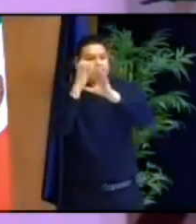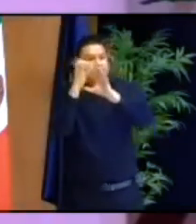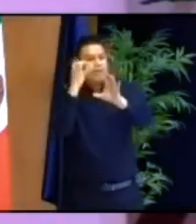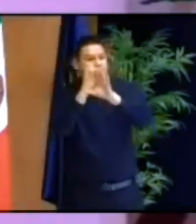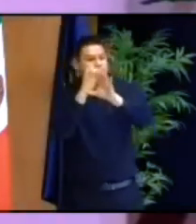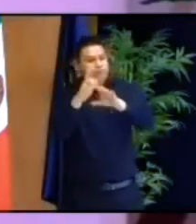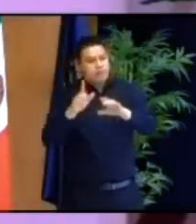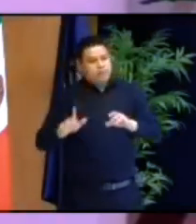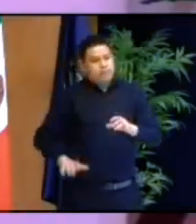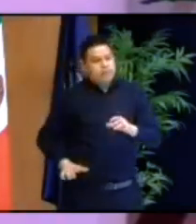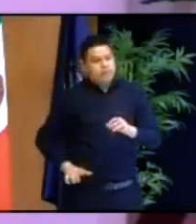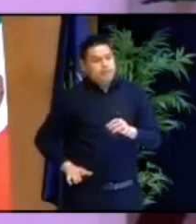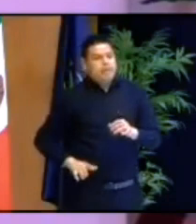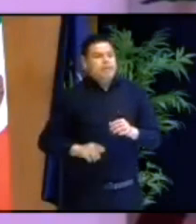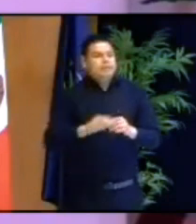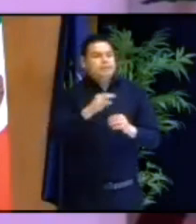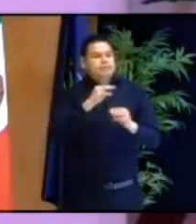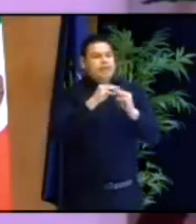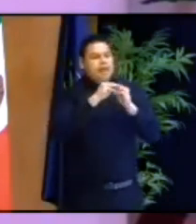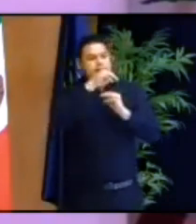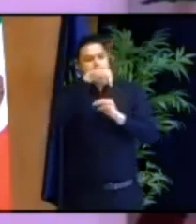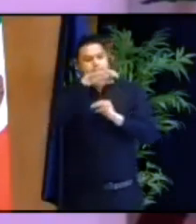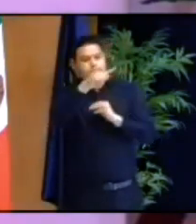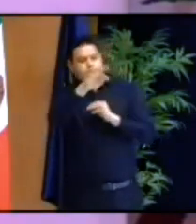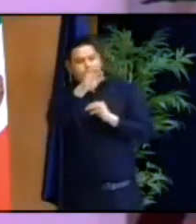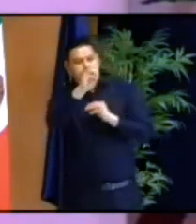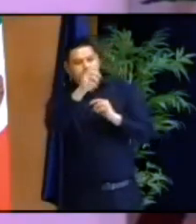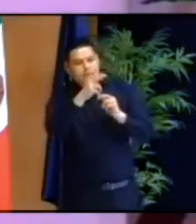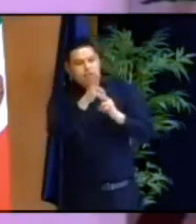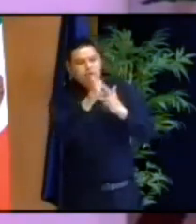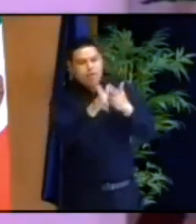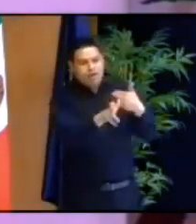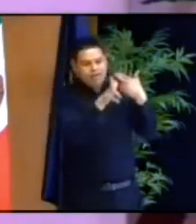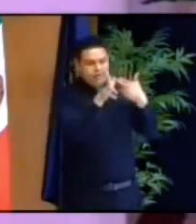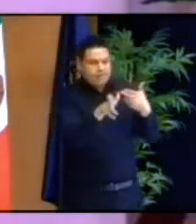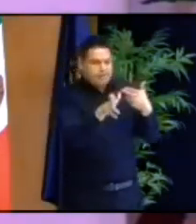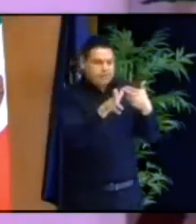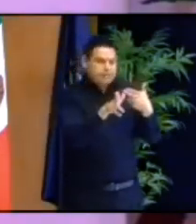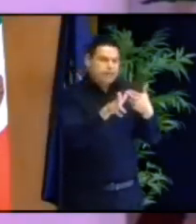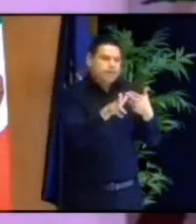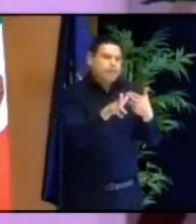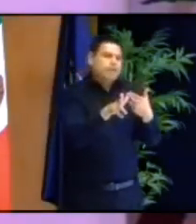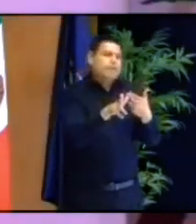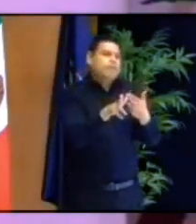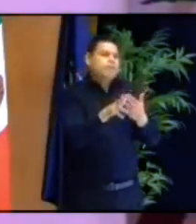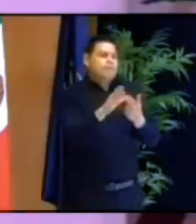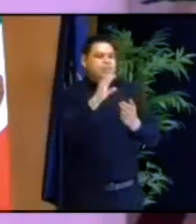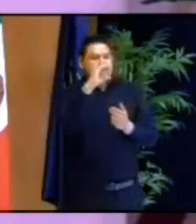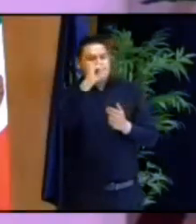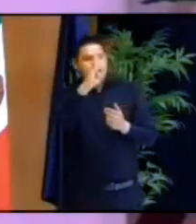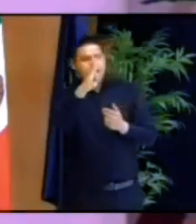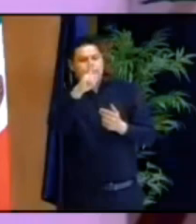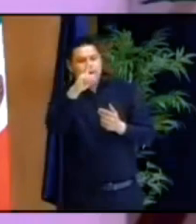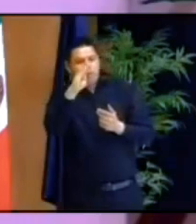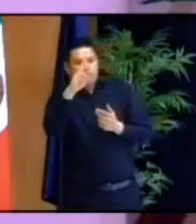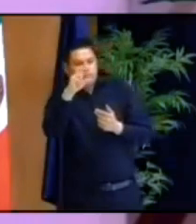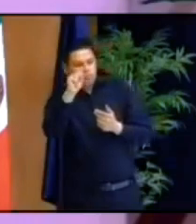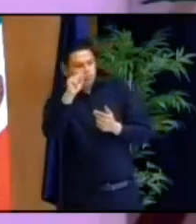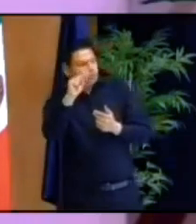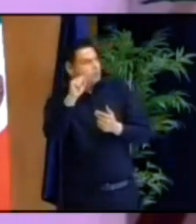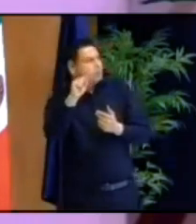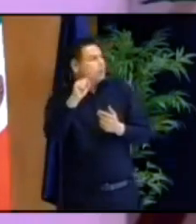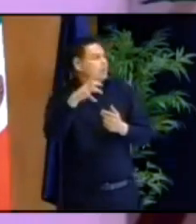el metro, el sistema de transportes eléctricos, está ahora el cablebús.